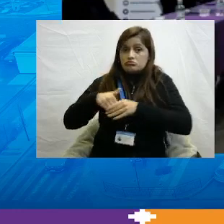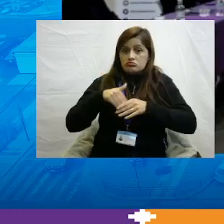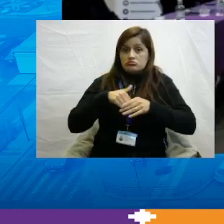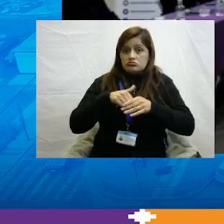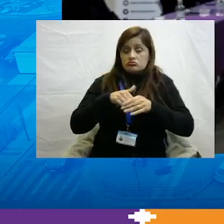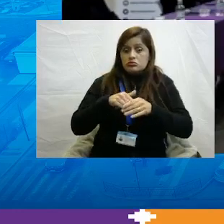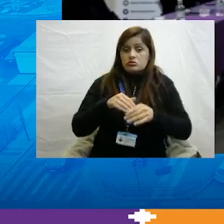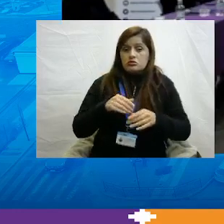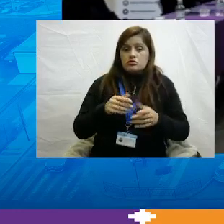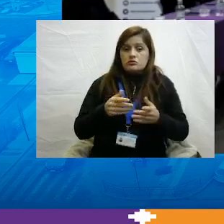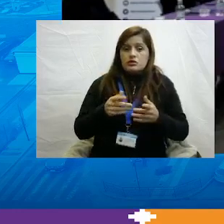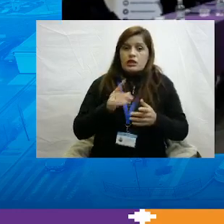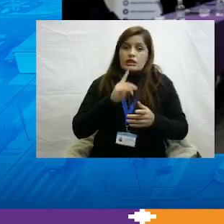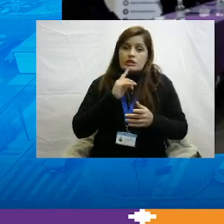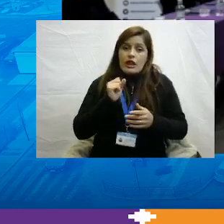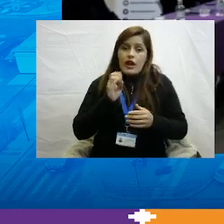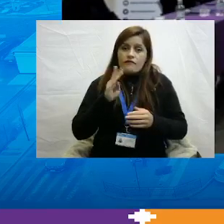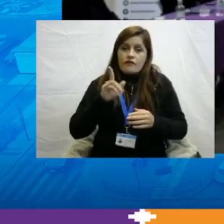esta misma ocasión,